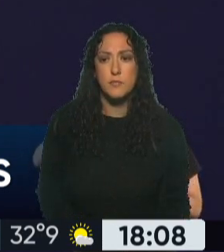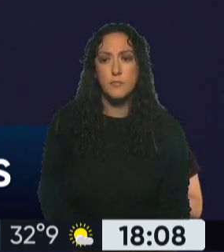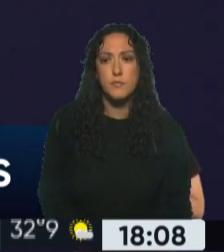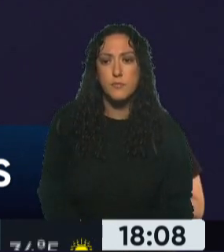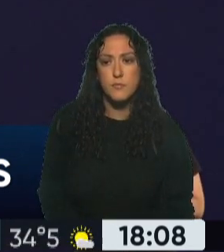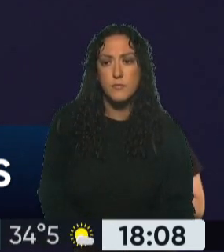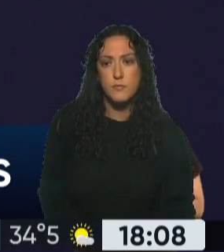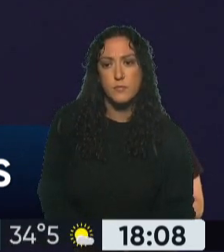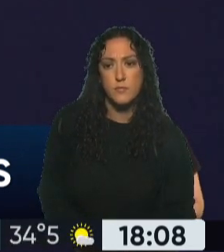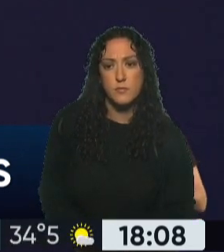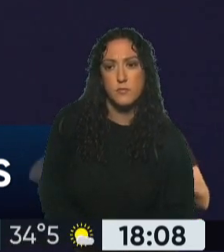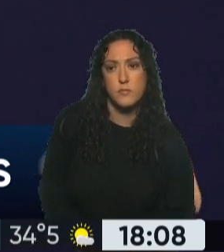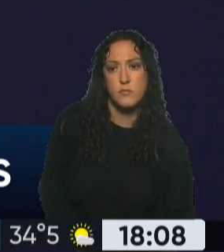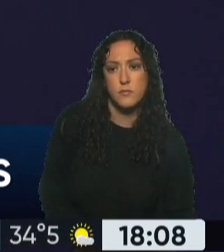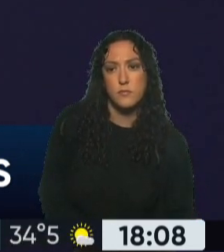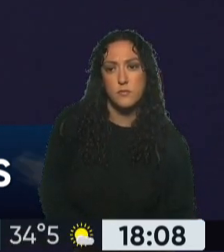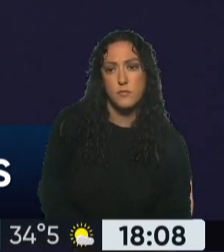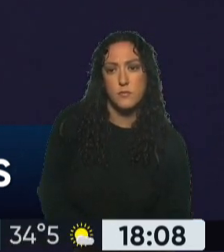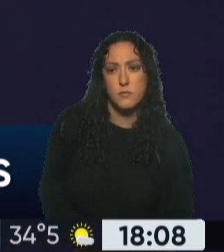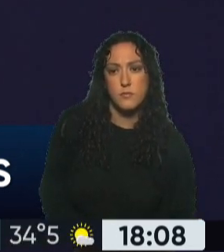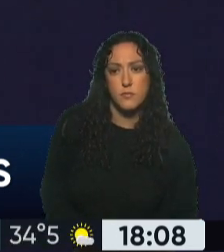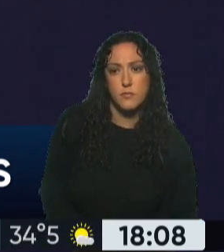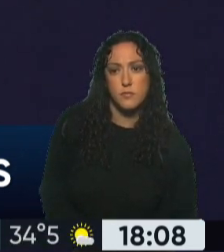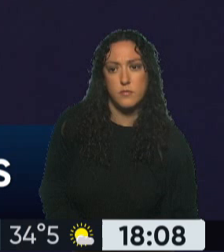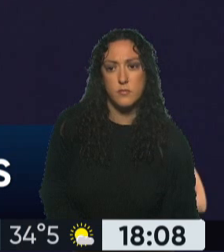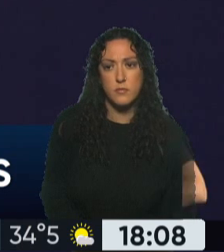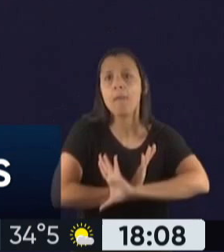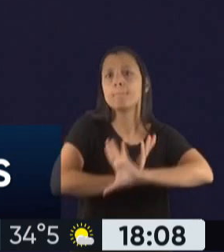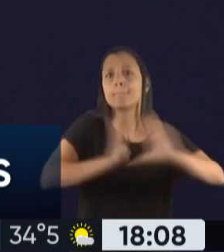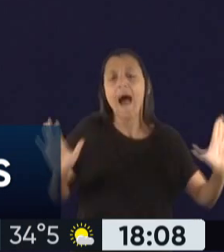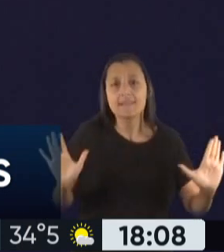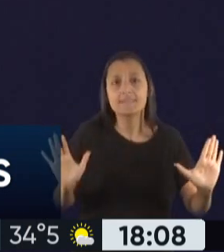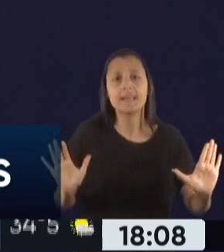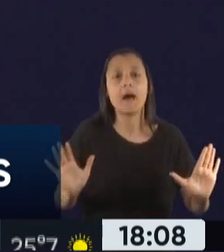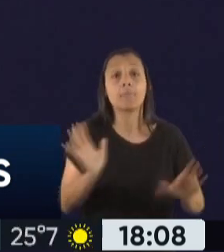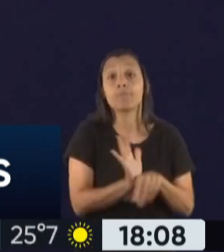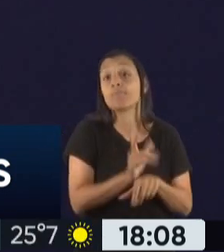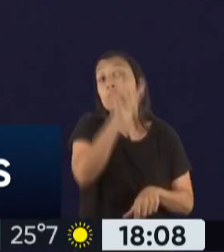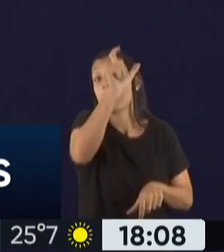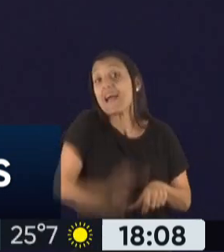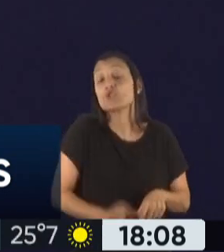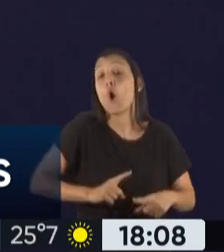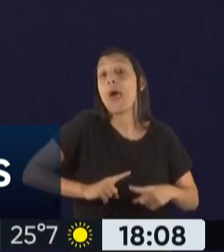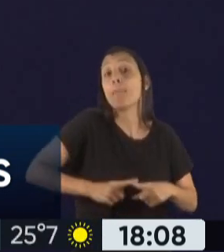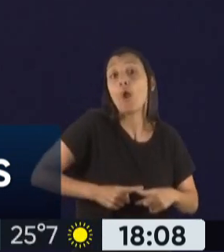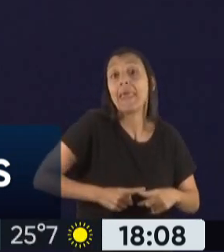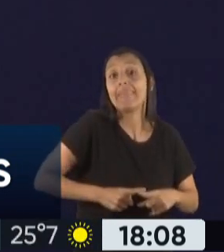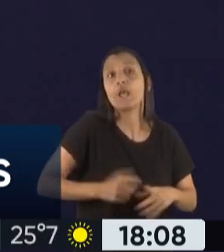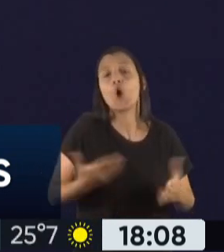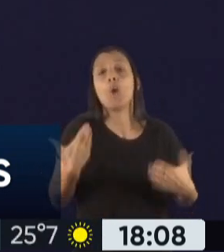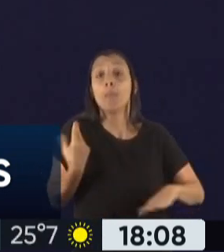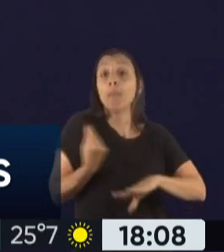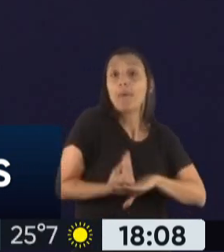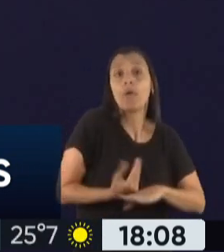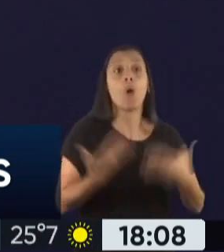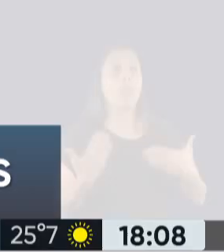esto se termina el que burócrata un funcionario de turno pueda decidir que queremos